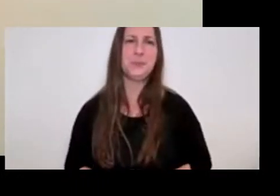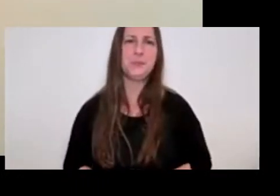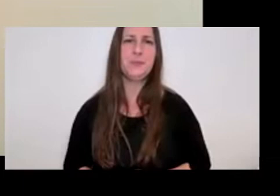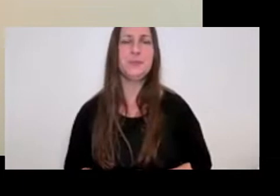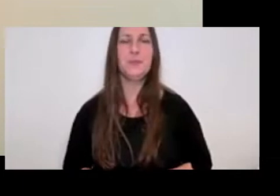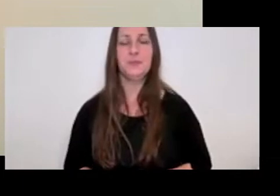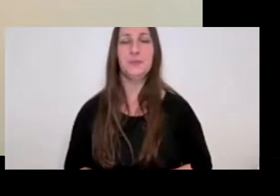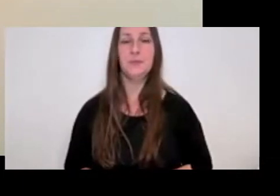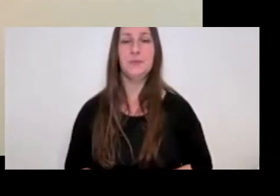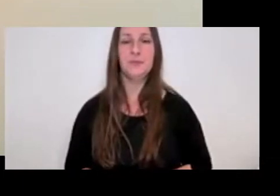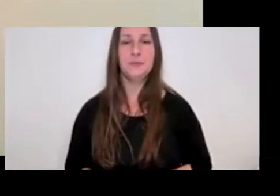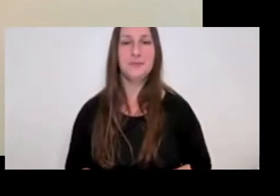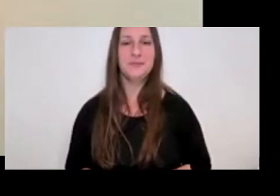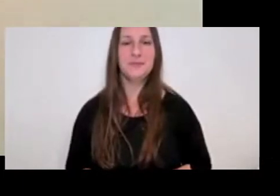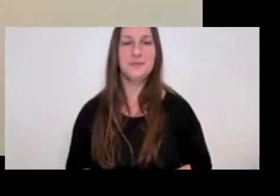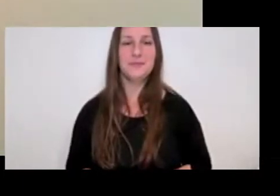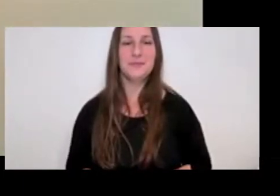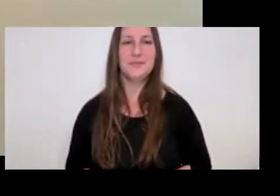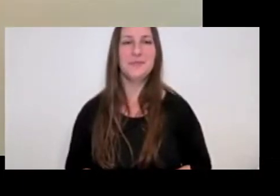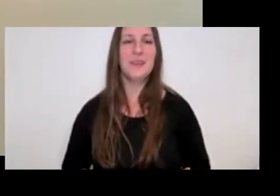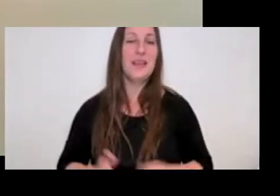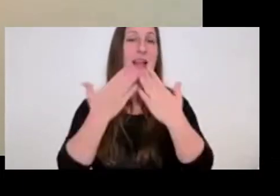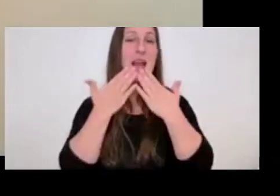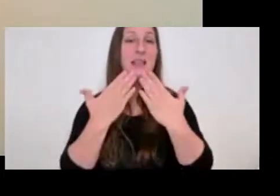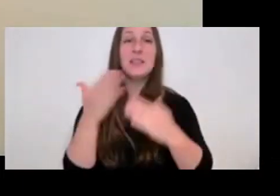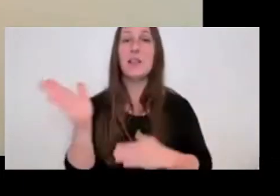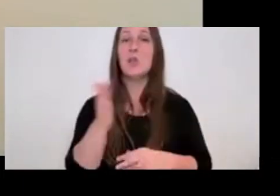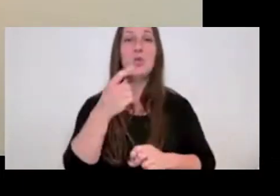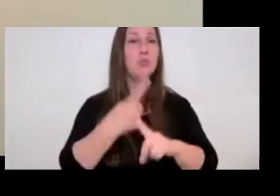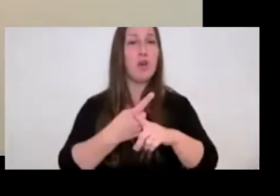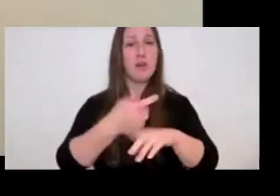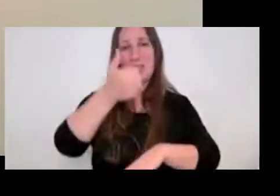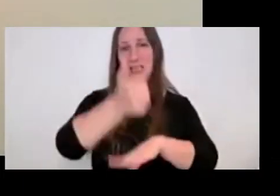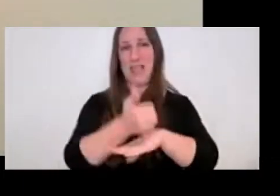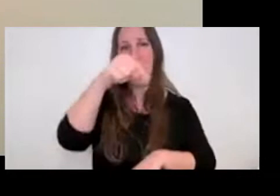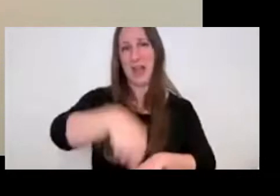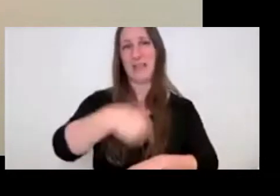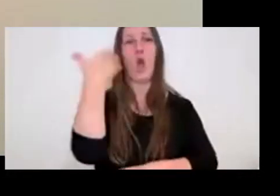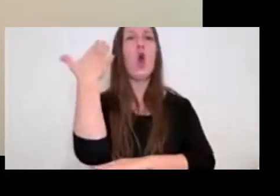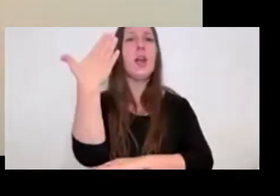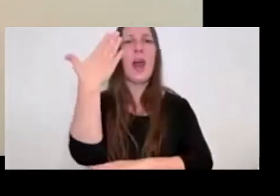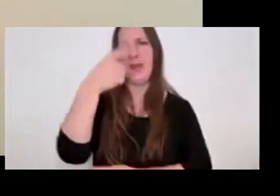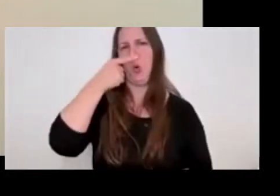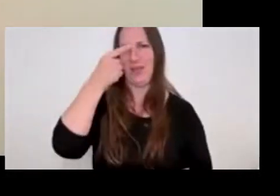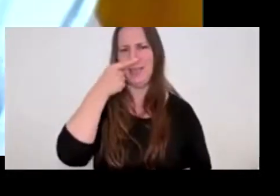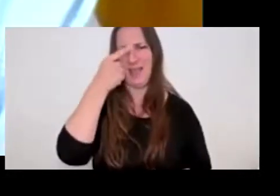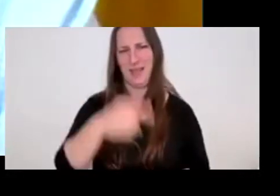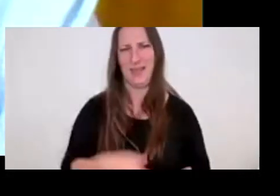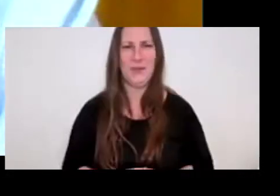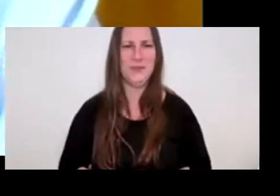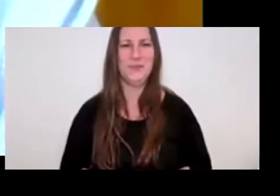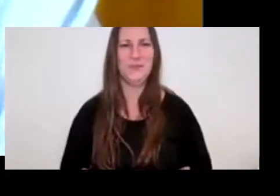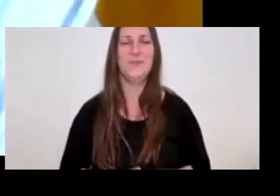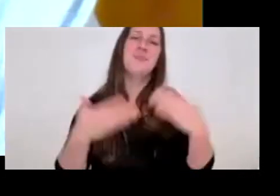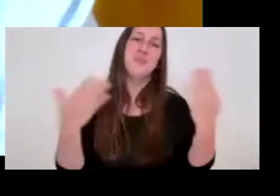Así que bueno, agradecerles a todos por haber estado con nosotros hoy en esta jornada tan interesante. Bueno, yo les agradezco a